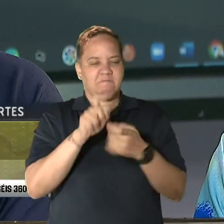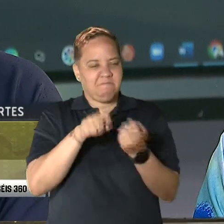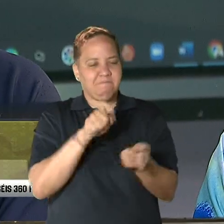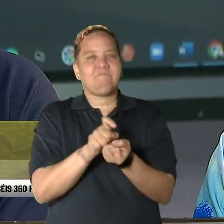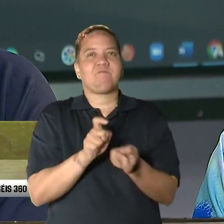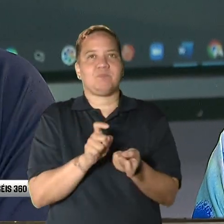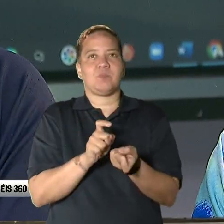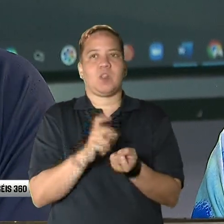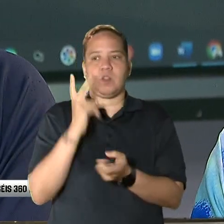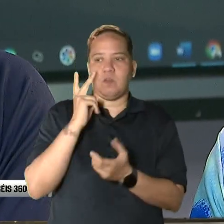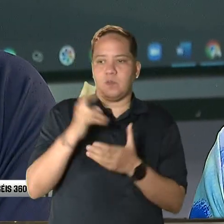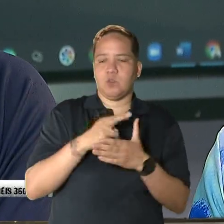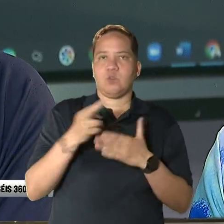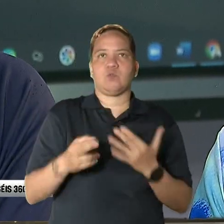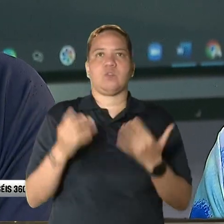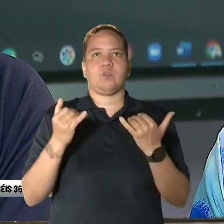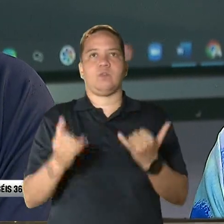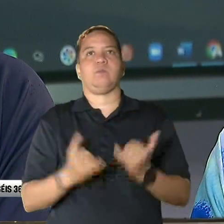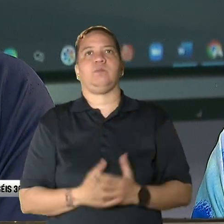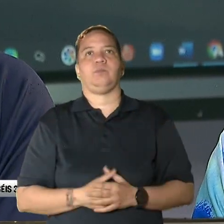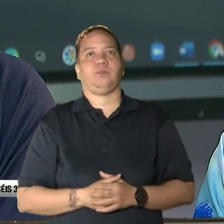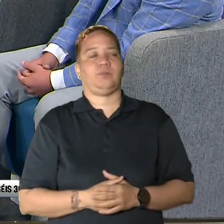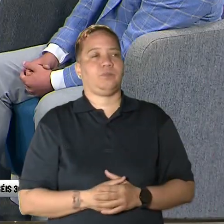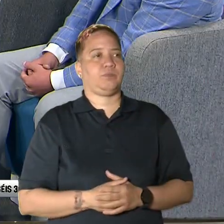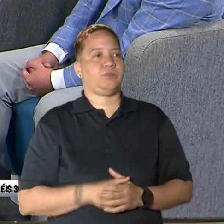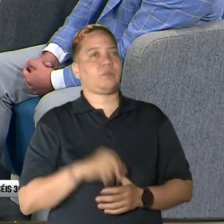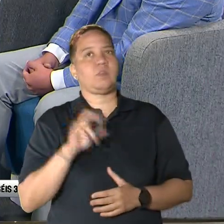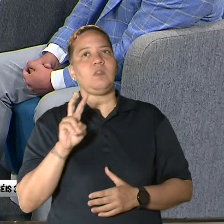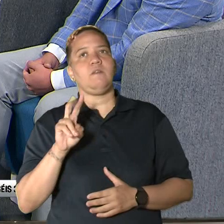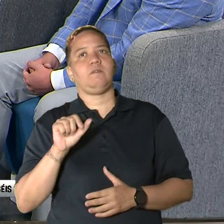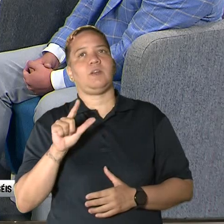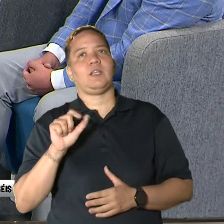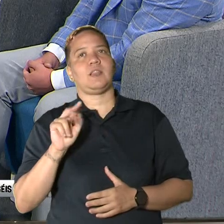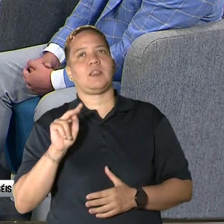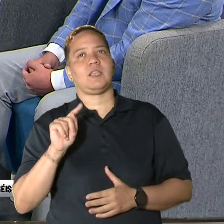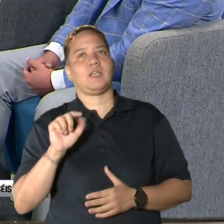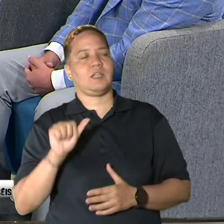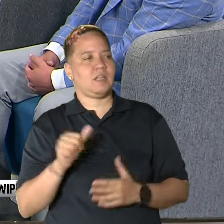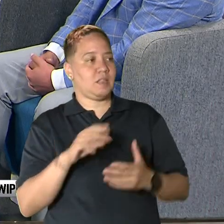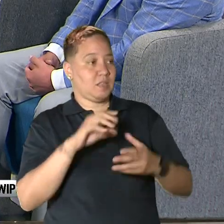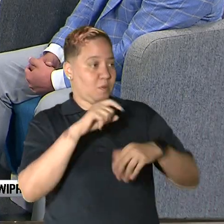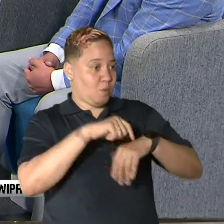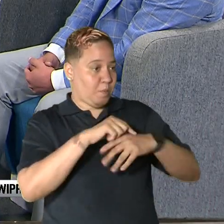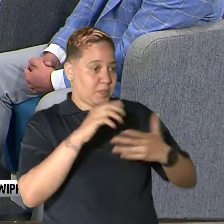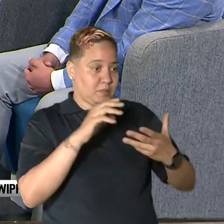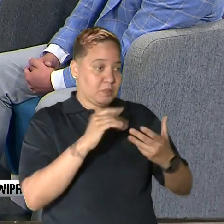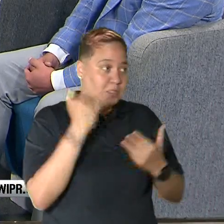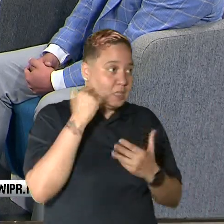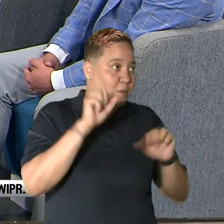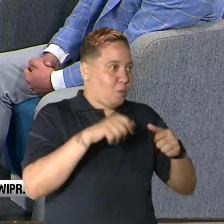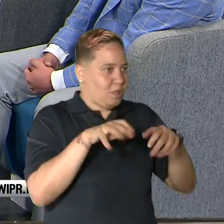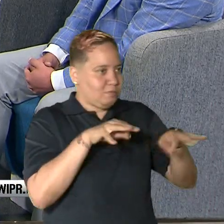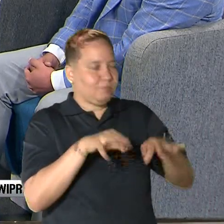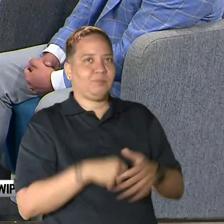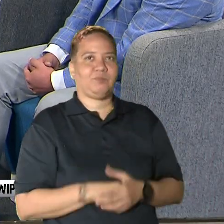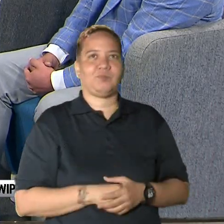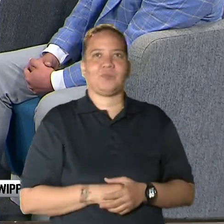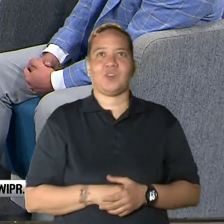y está viendo los resultados ahora mismo Qué bueno Valentina ese momento como lo describe si se puede describir